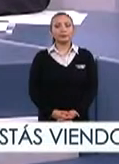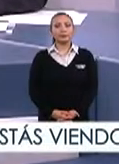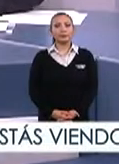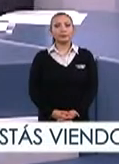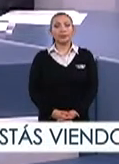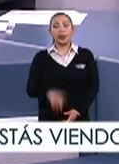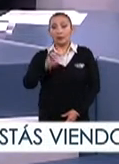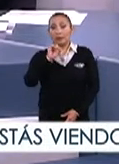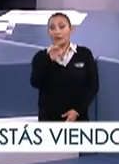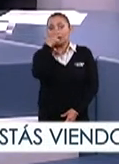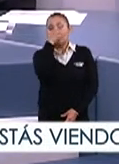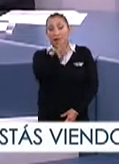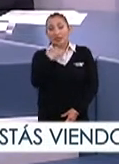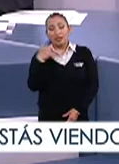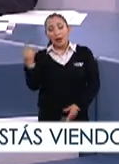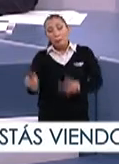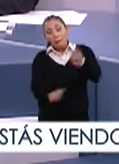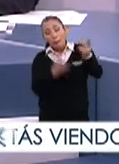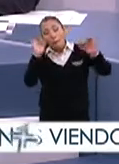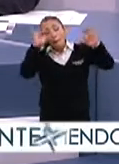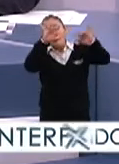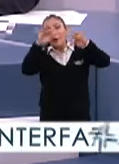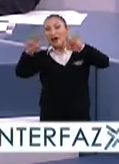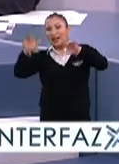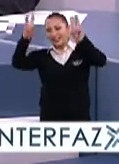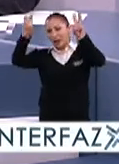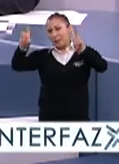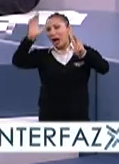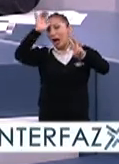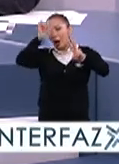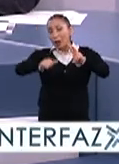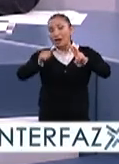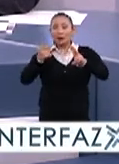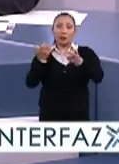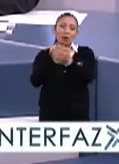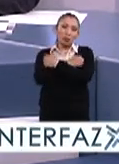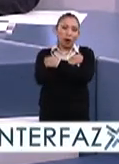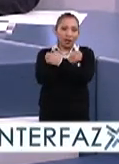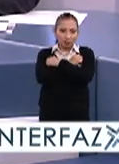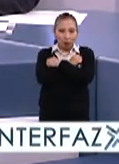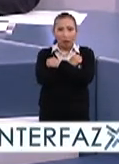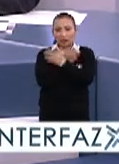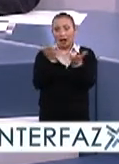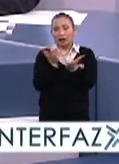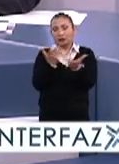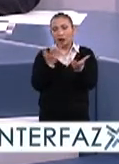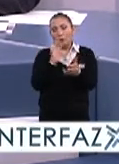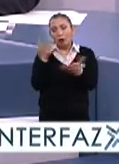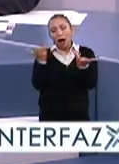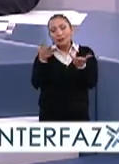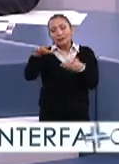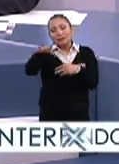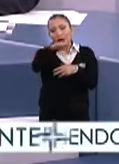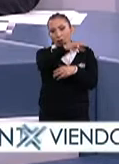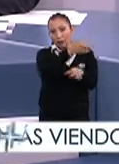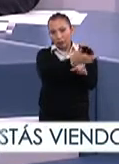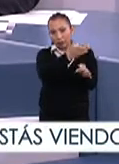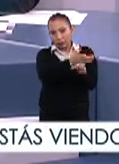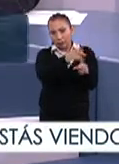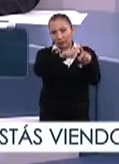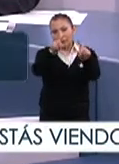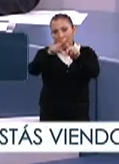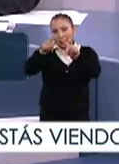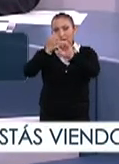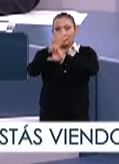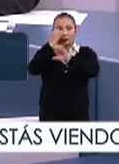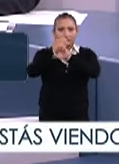Ya 27 foros sobre el acuerdo en temas educativos que se están configurando en estos momentos en los